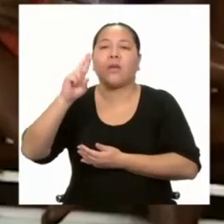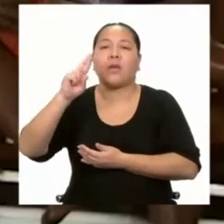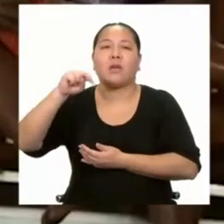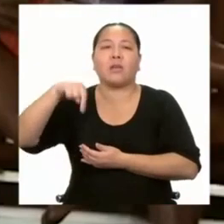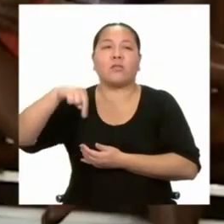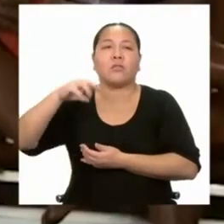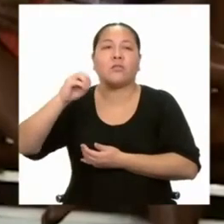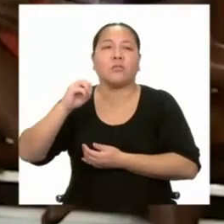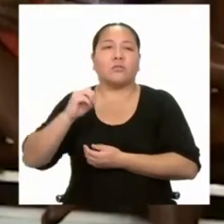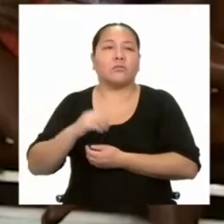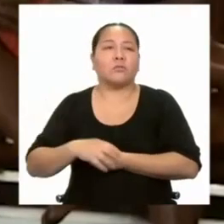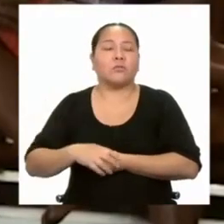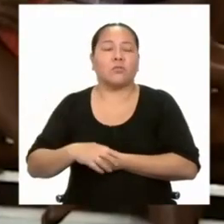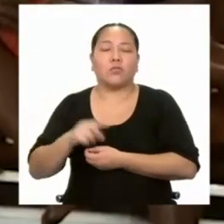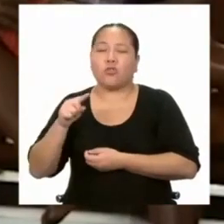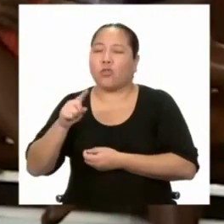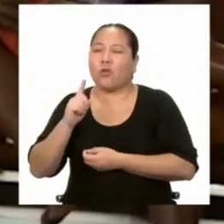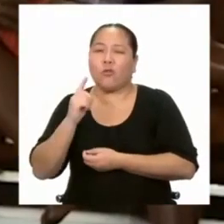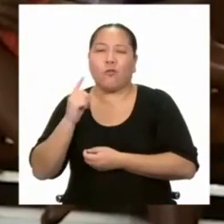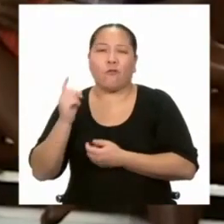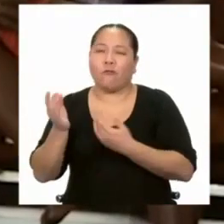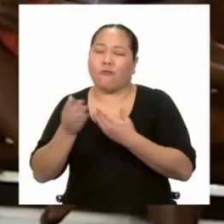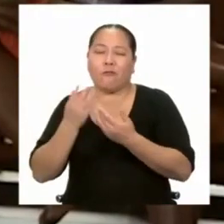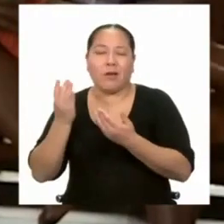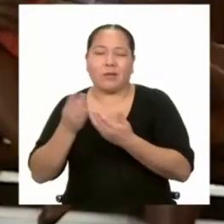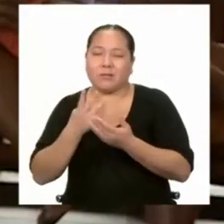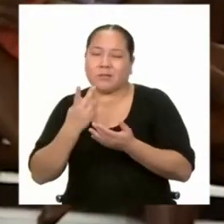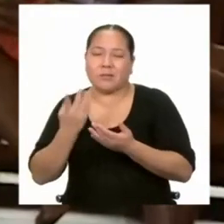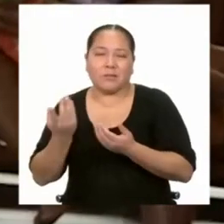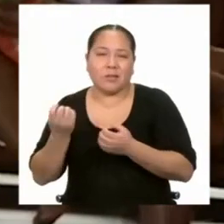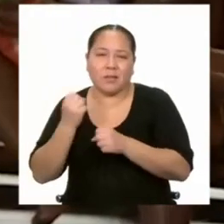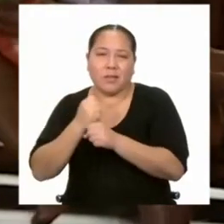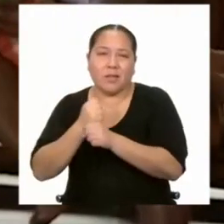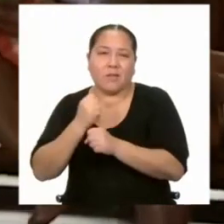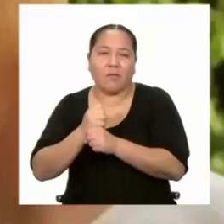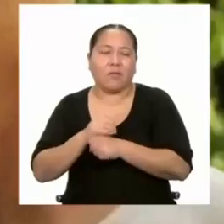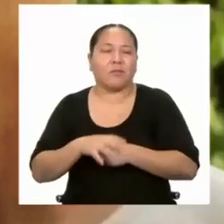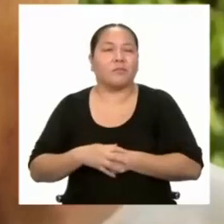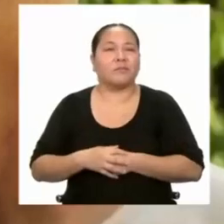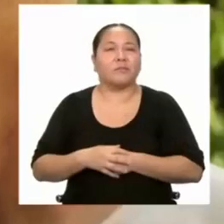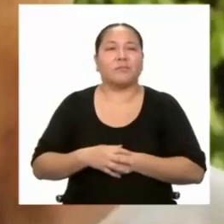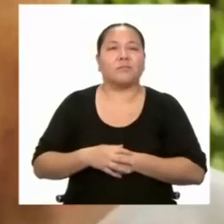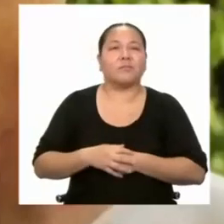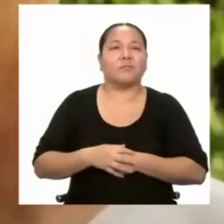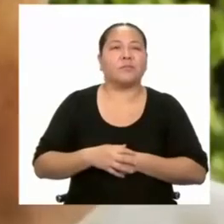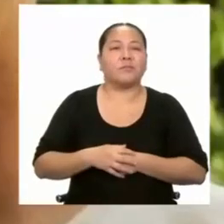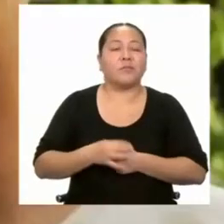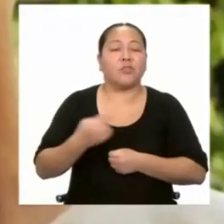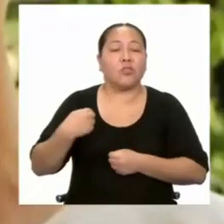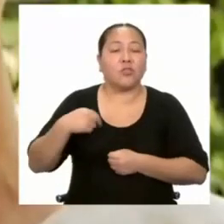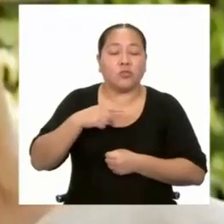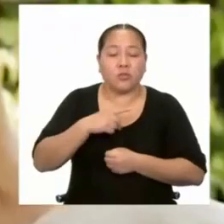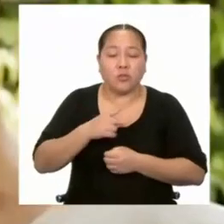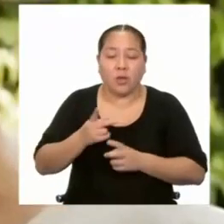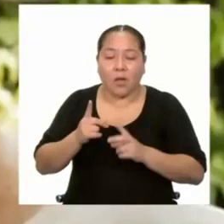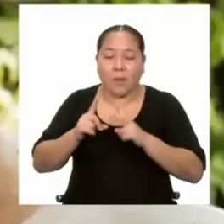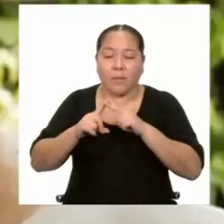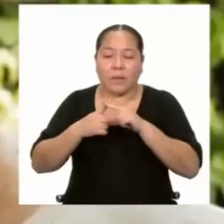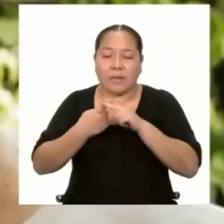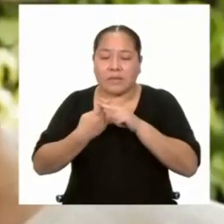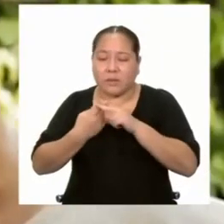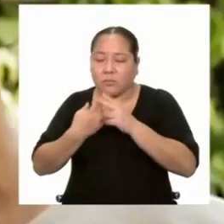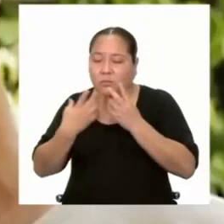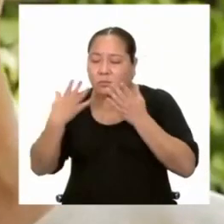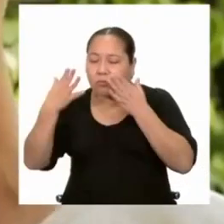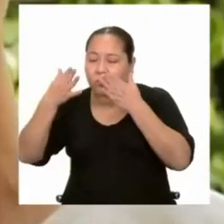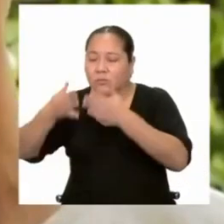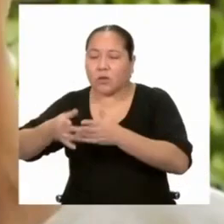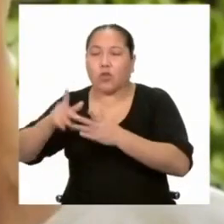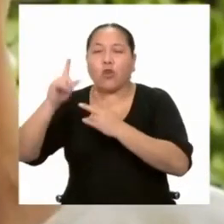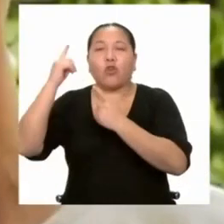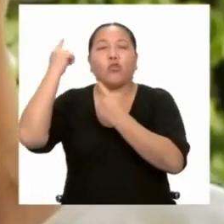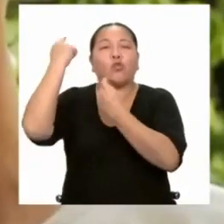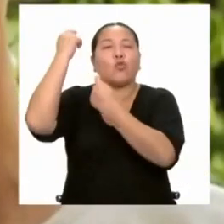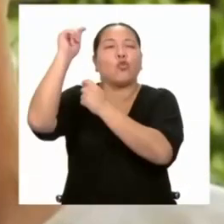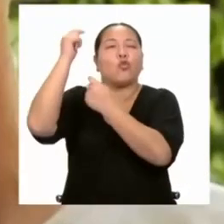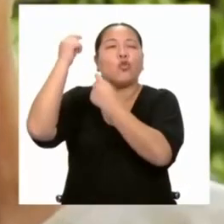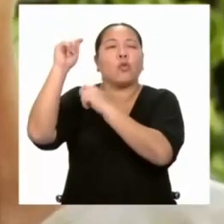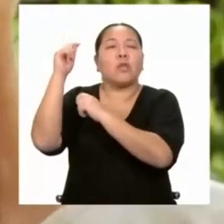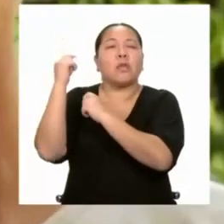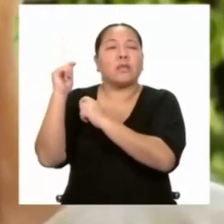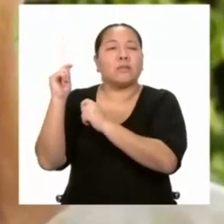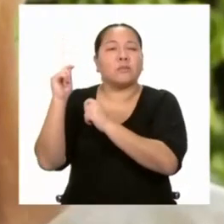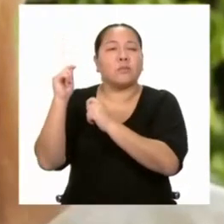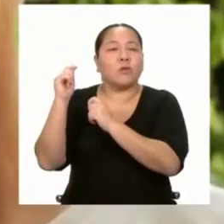No fue un parto fácil. Cuando nosotros entramos a operar turismo en la Amazonía, era un